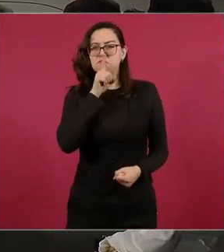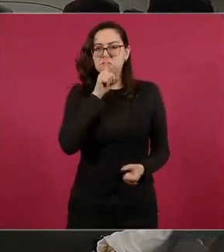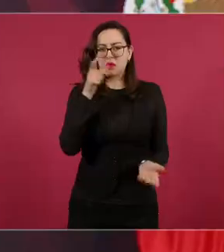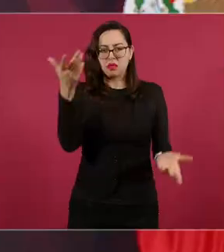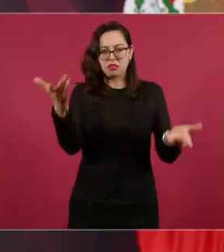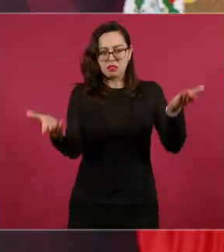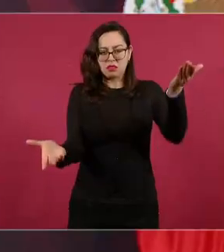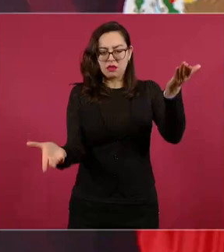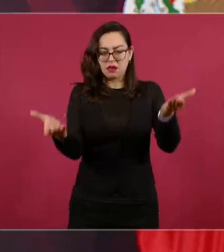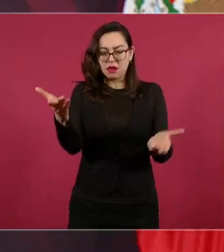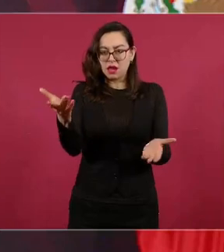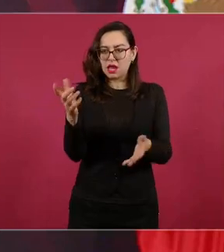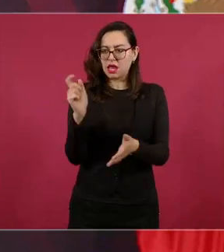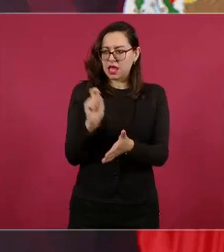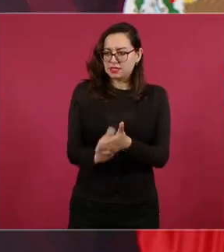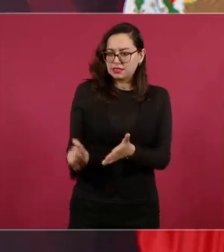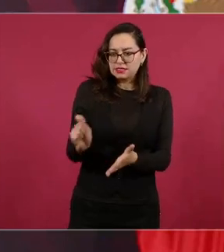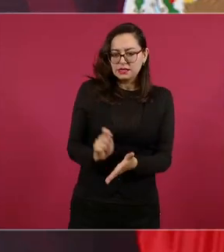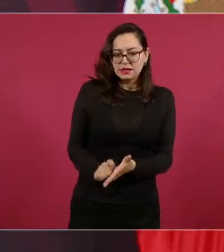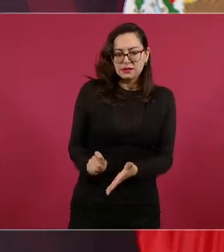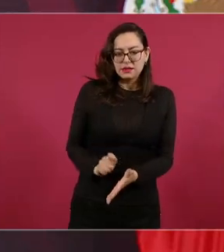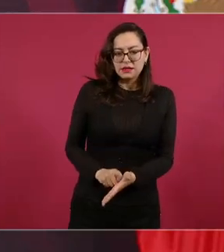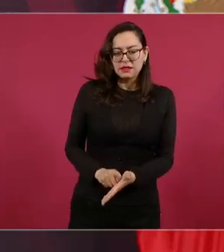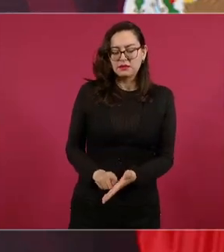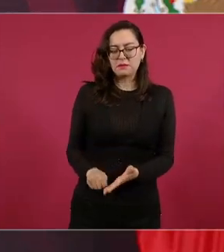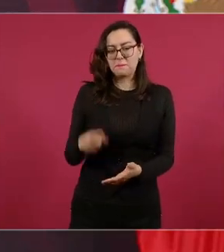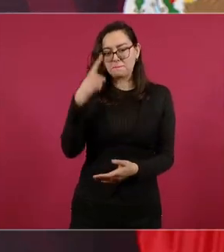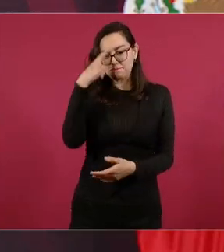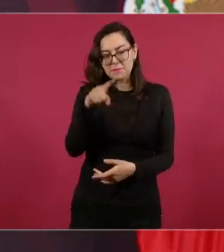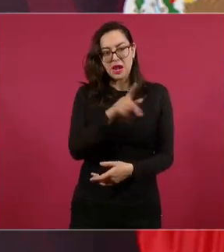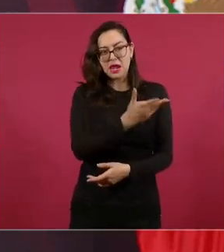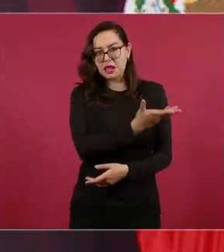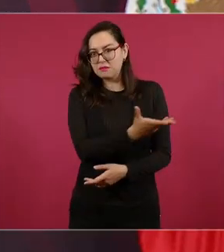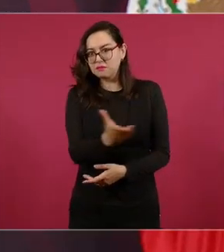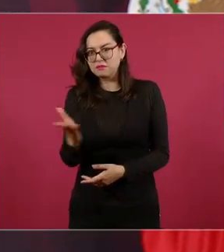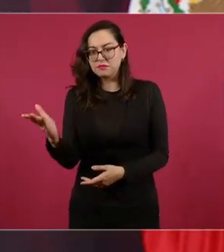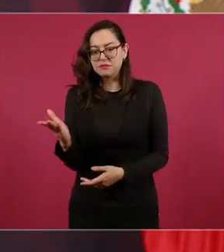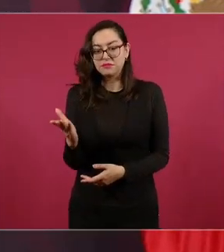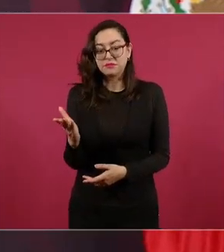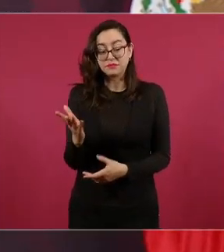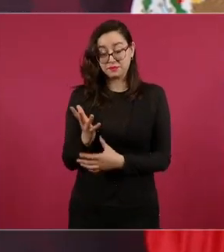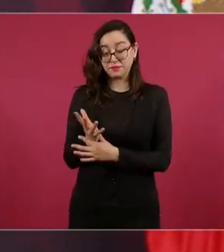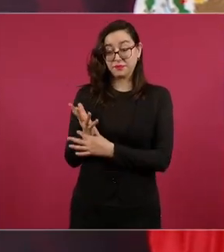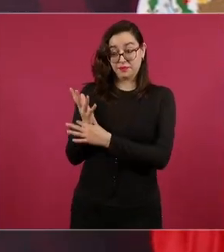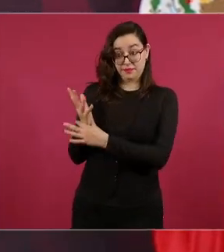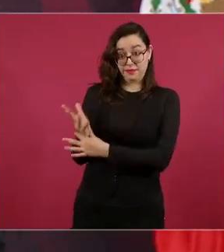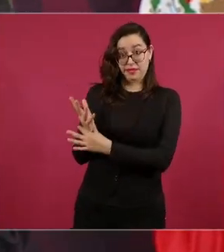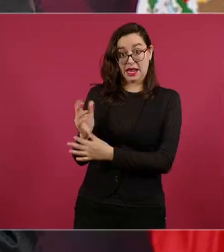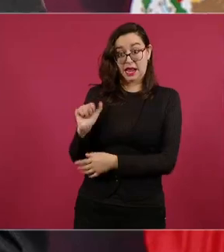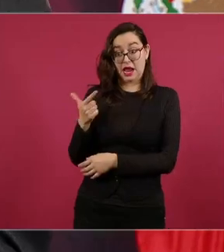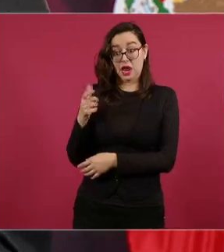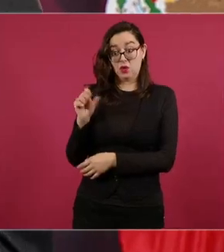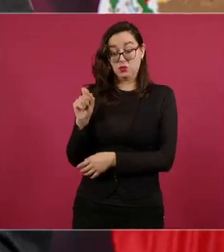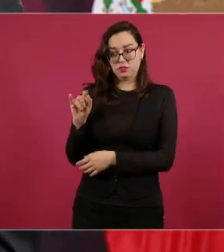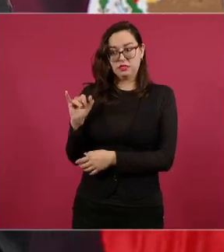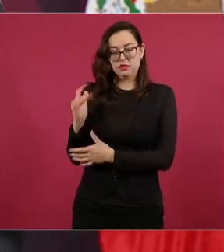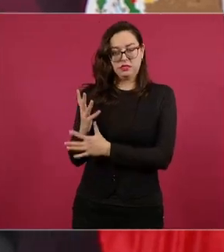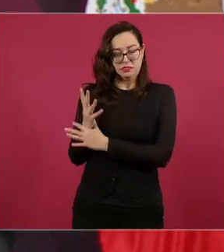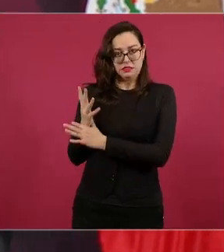Todo esto induce, dice don Agustín Llanes,